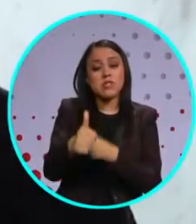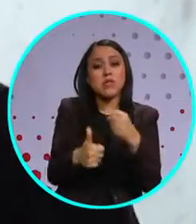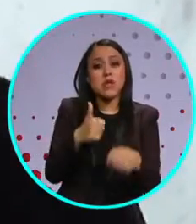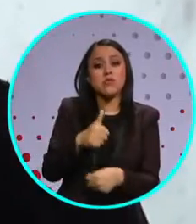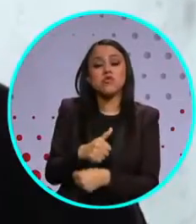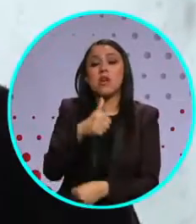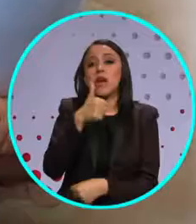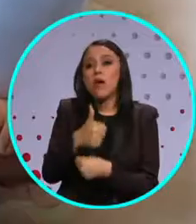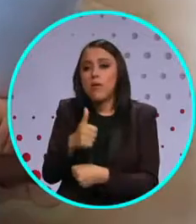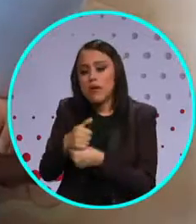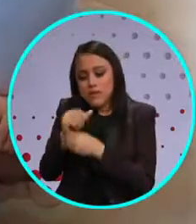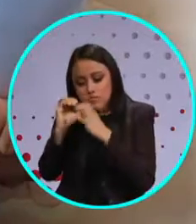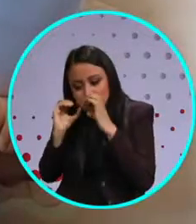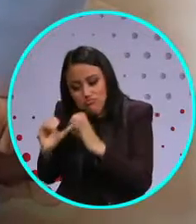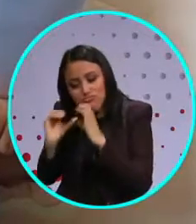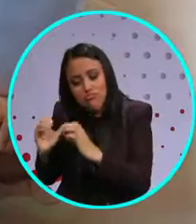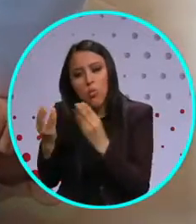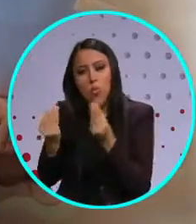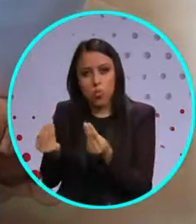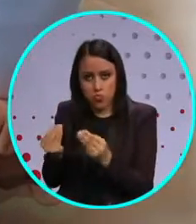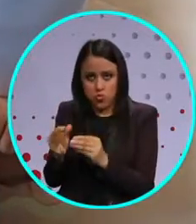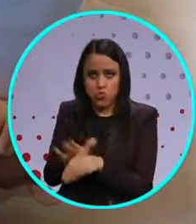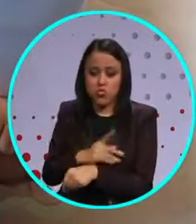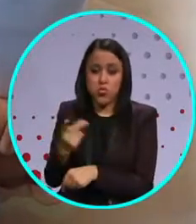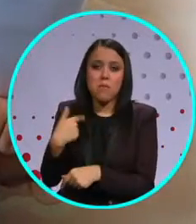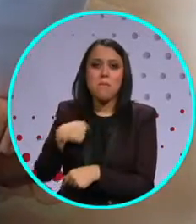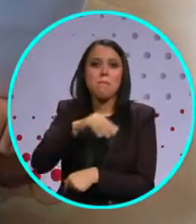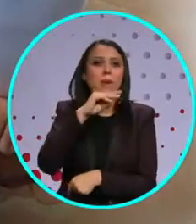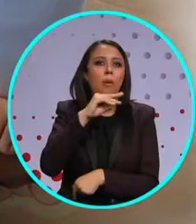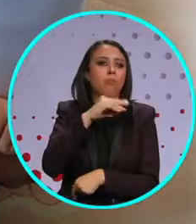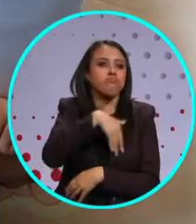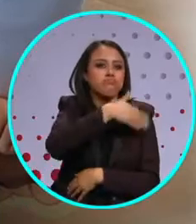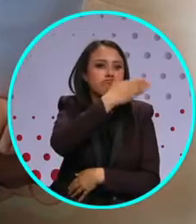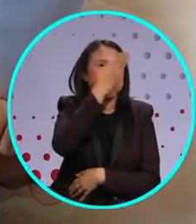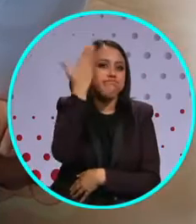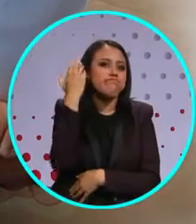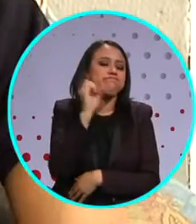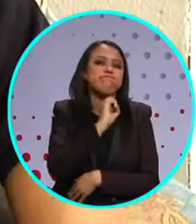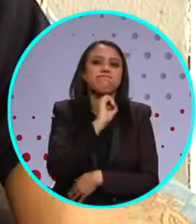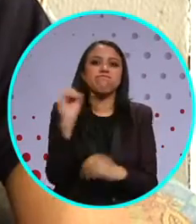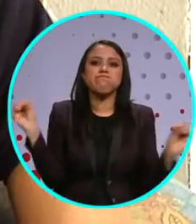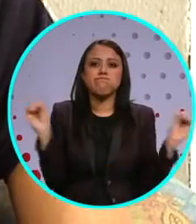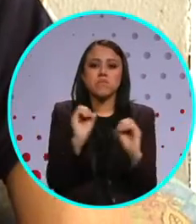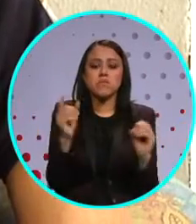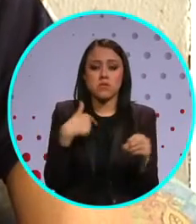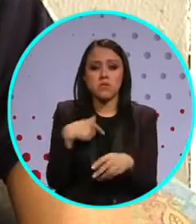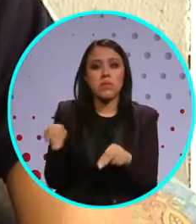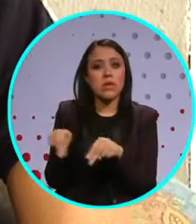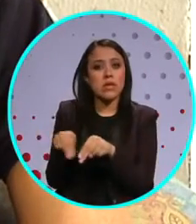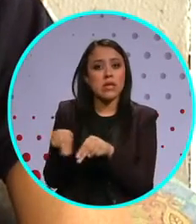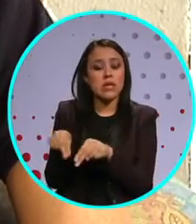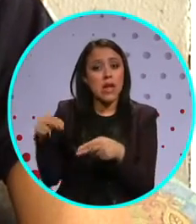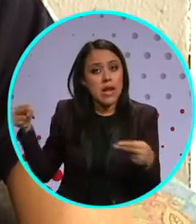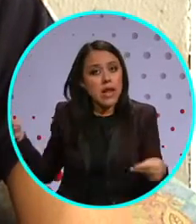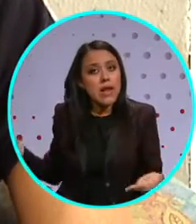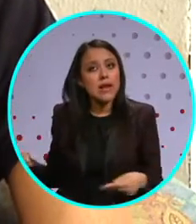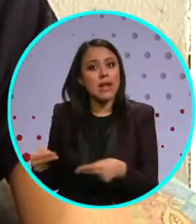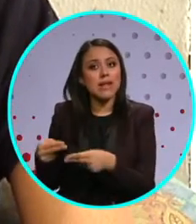de Alexa se siguen encargando de ella, ya que del paradero de la madre no se sabe nada. Yo tengo a mi nieta desde que nació,